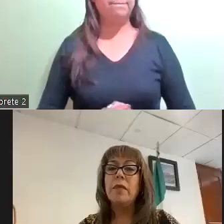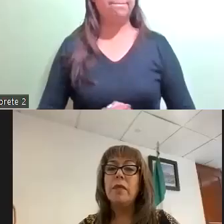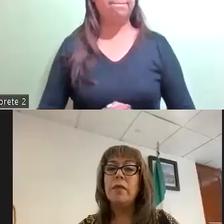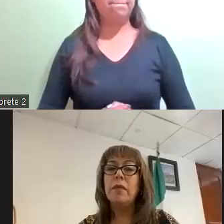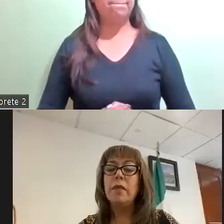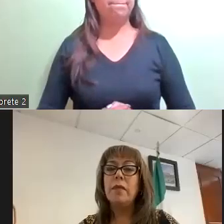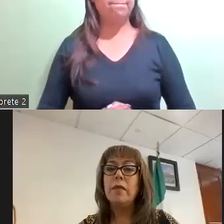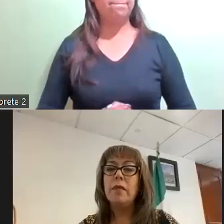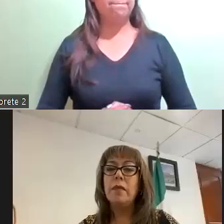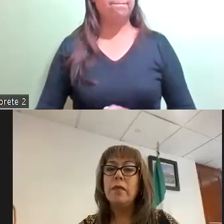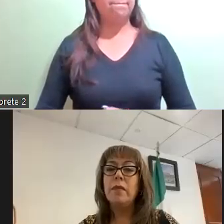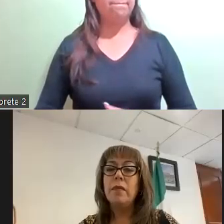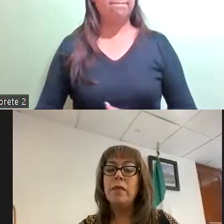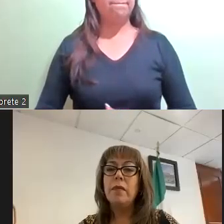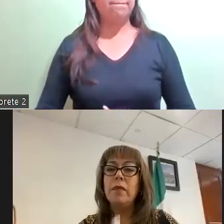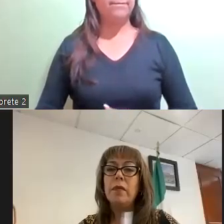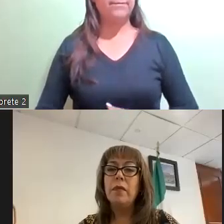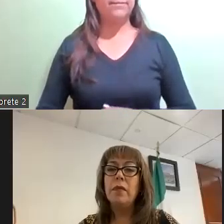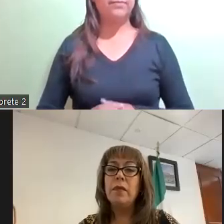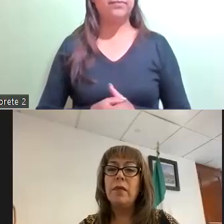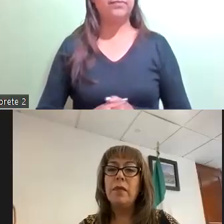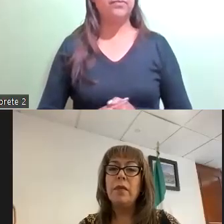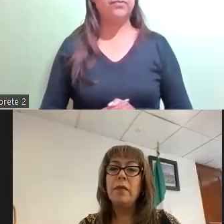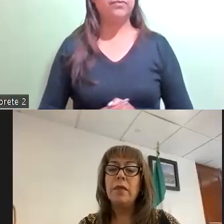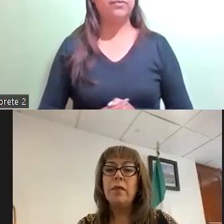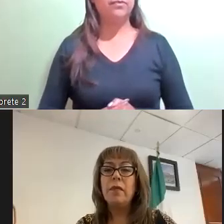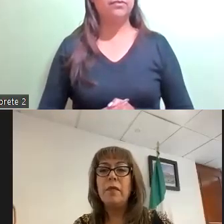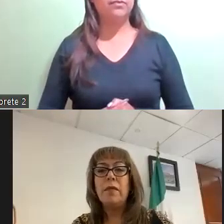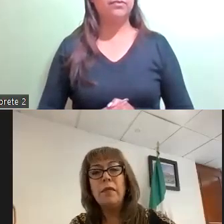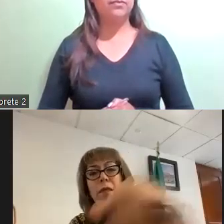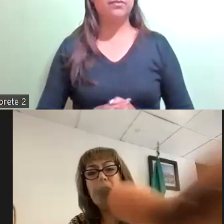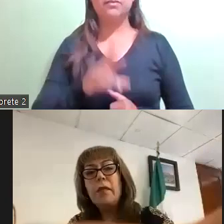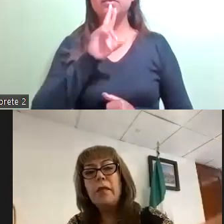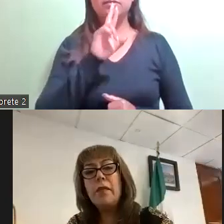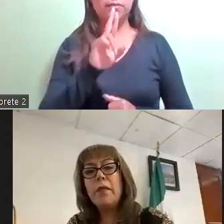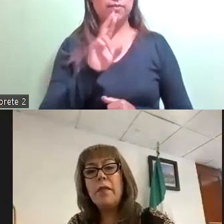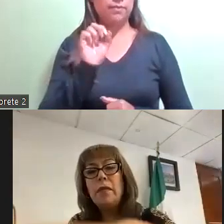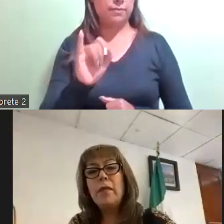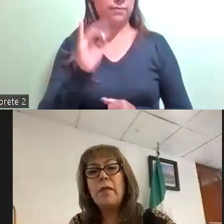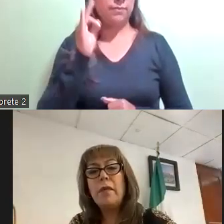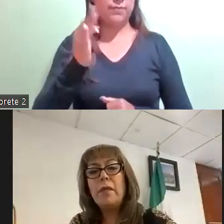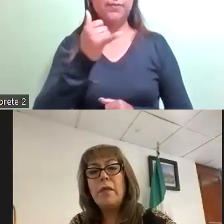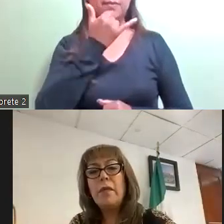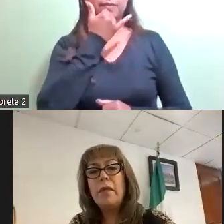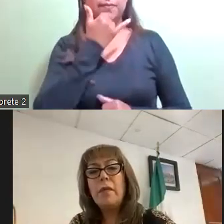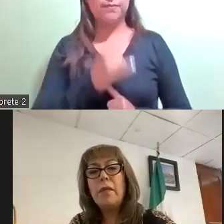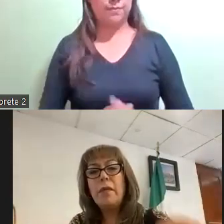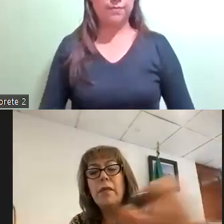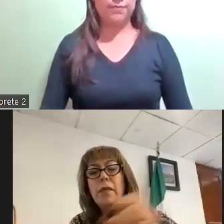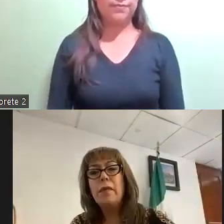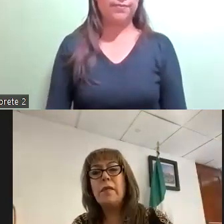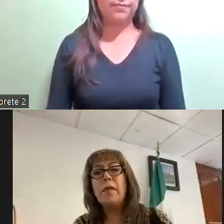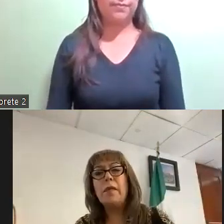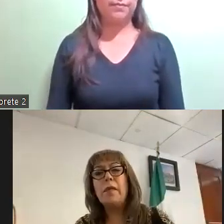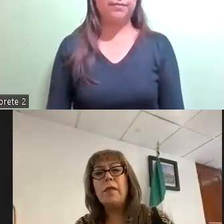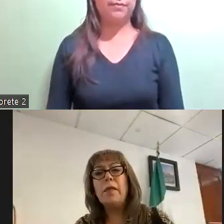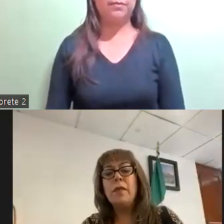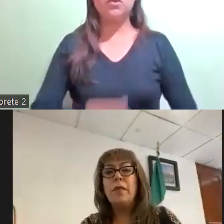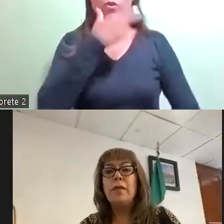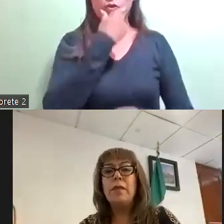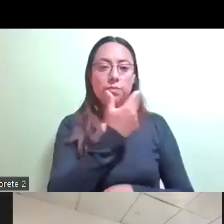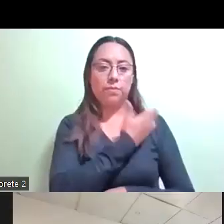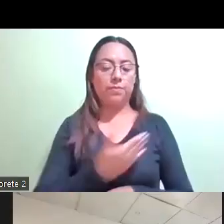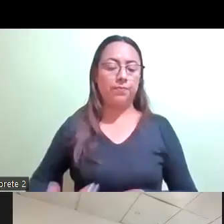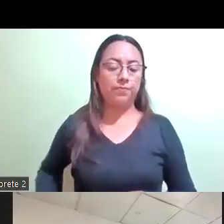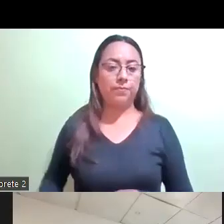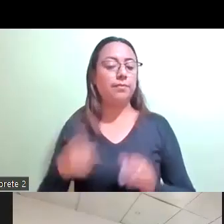Chávez Contreras, a favor, perdón. Presidente, se aprueba por